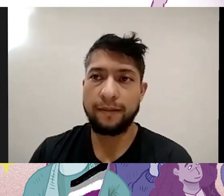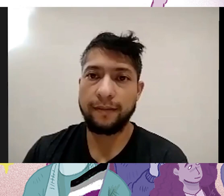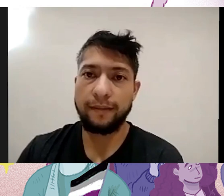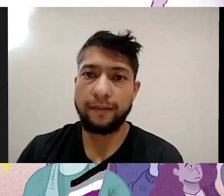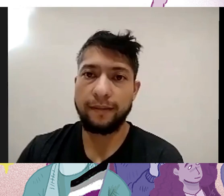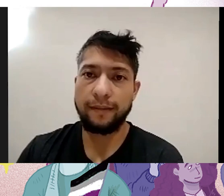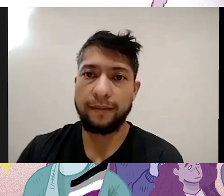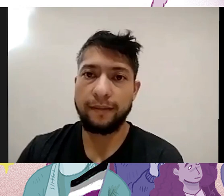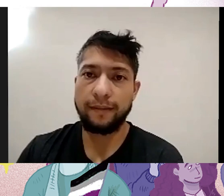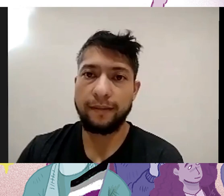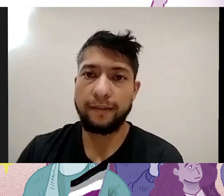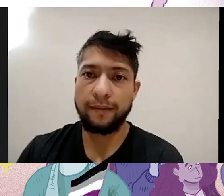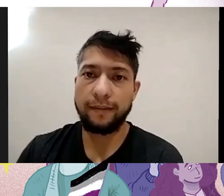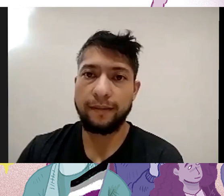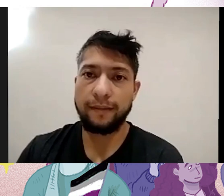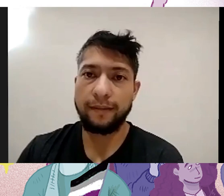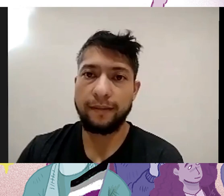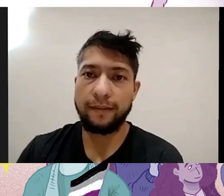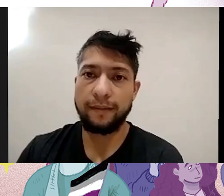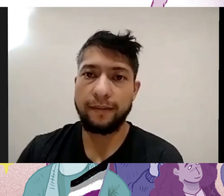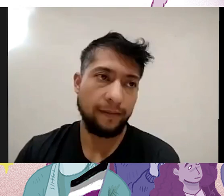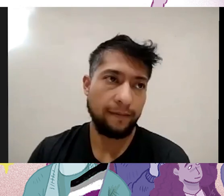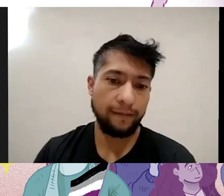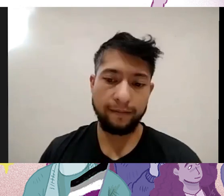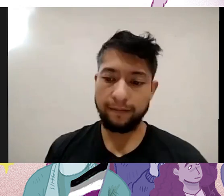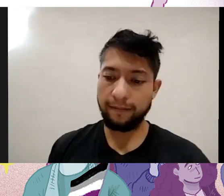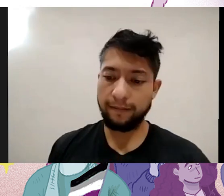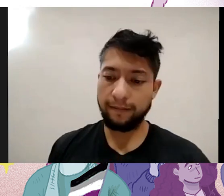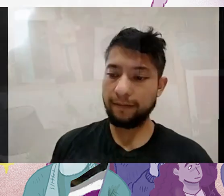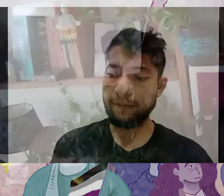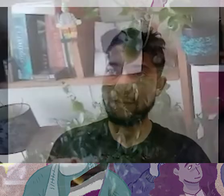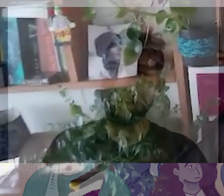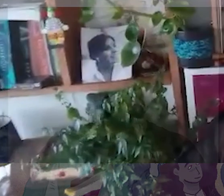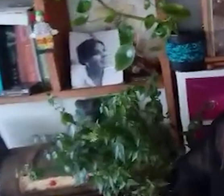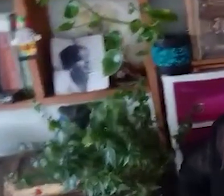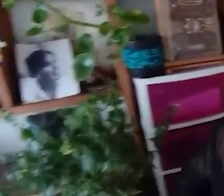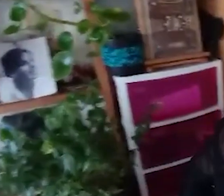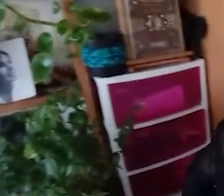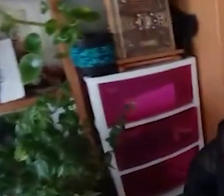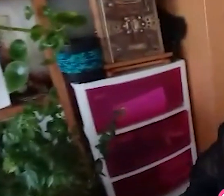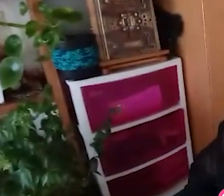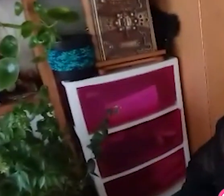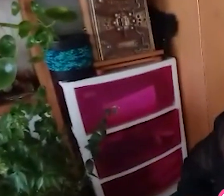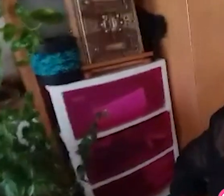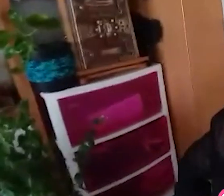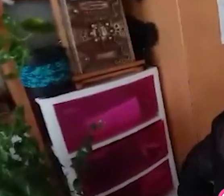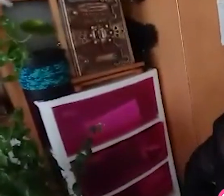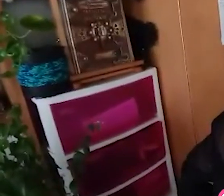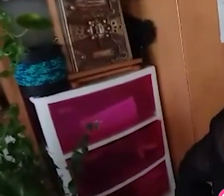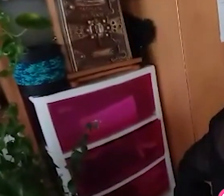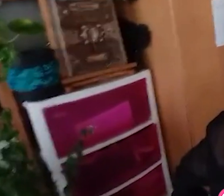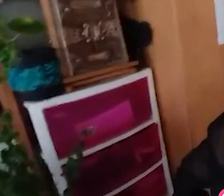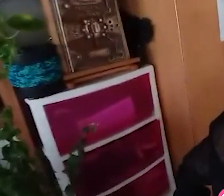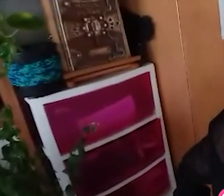de qué se hace cargo esta unidad tan importante de OTD. Vamos con eso. Hola, ¿cómo están?